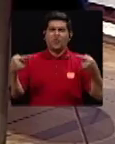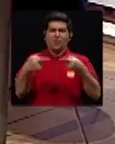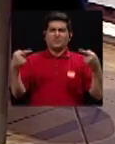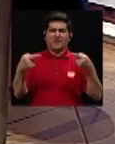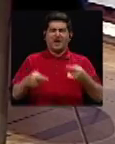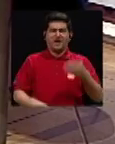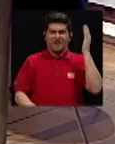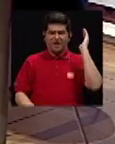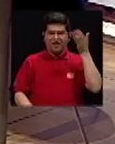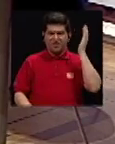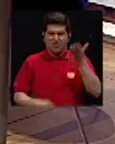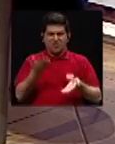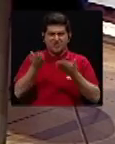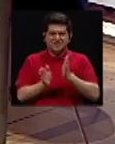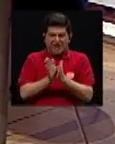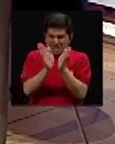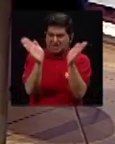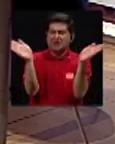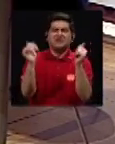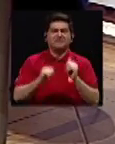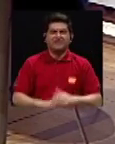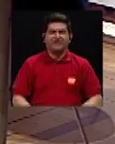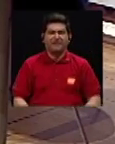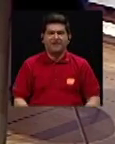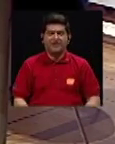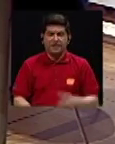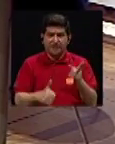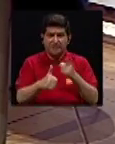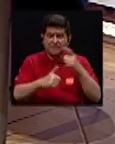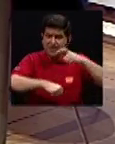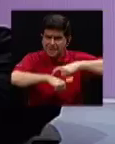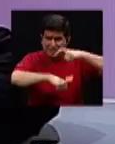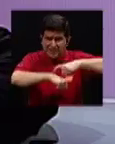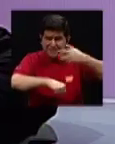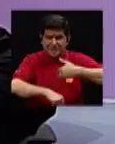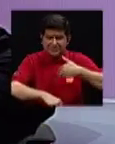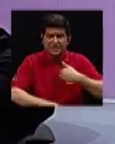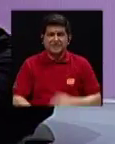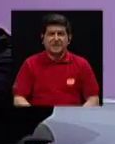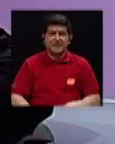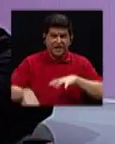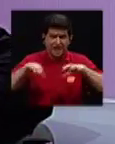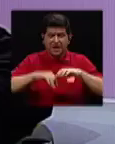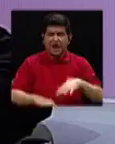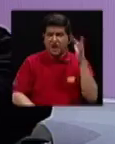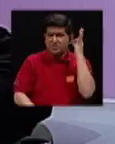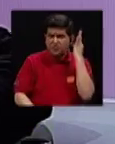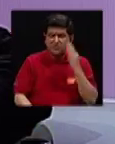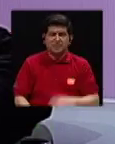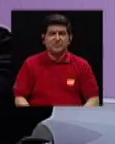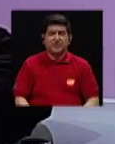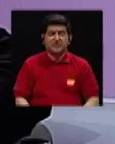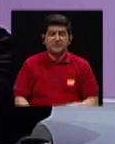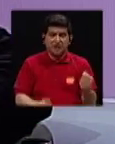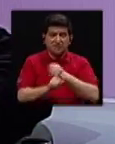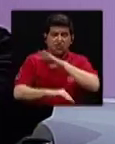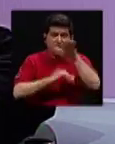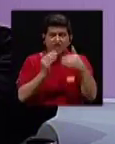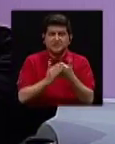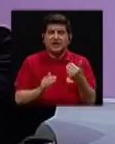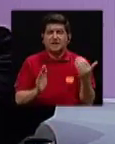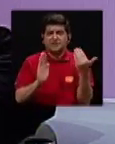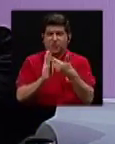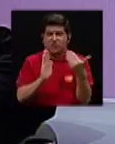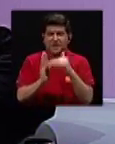atención que contrario digamos a un discurso que era bastante generalizado eh en la primera etapa digamos del movimiento feminista de que la